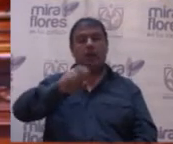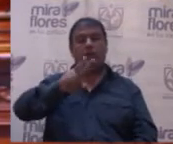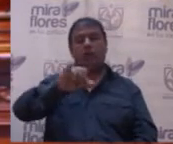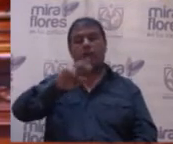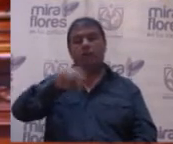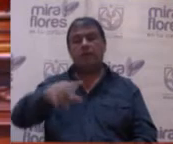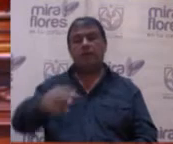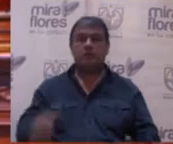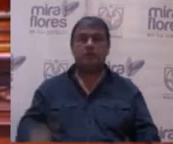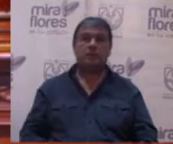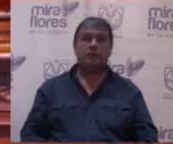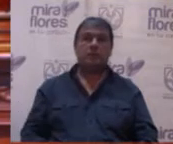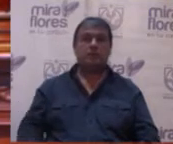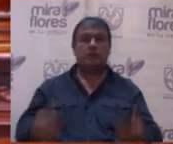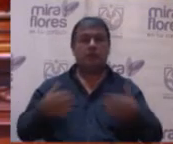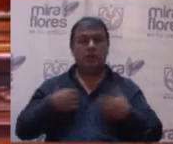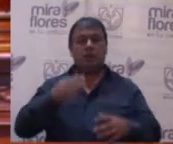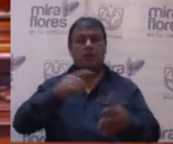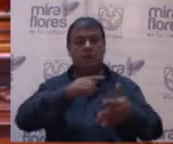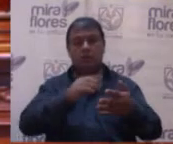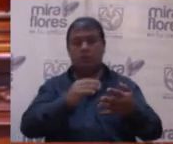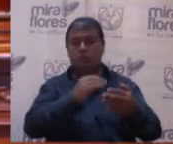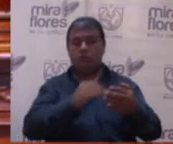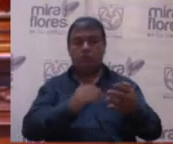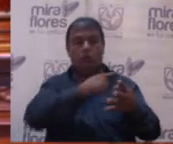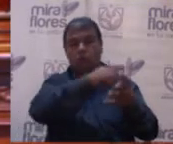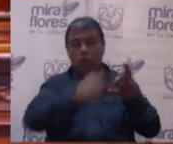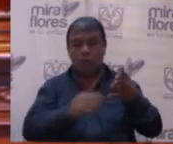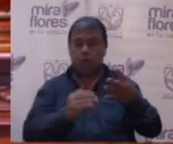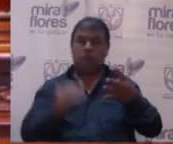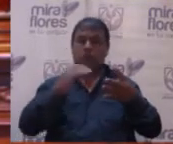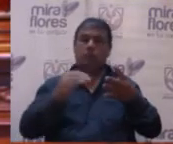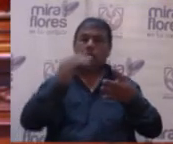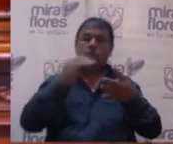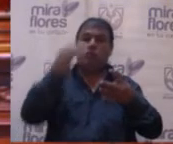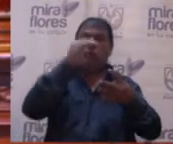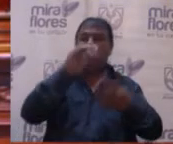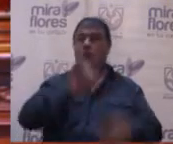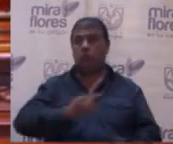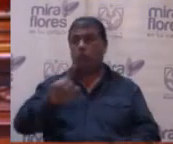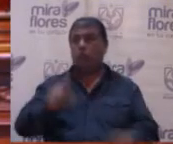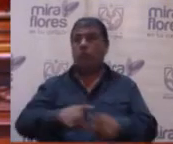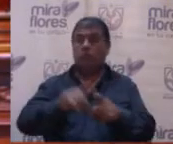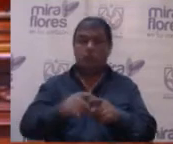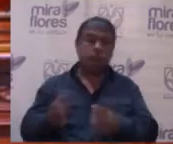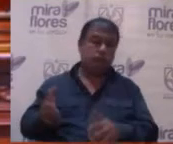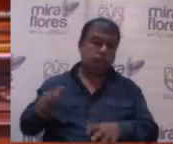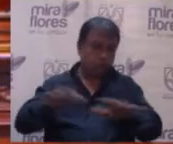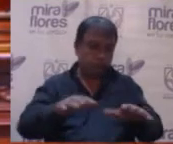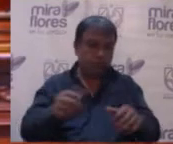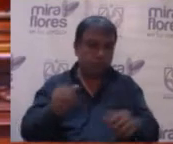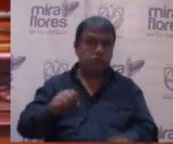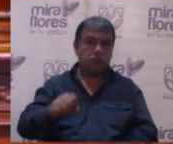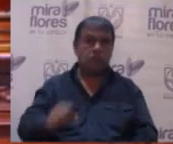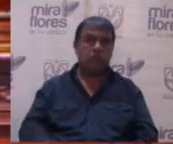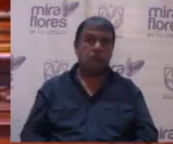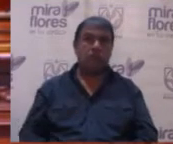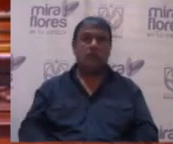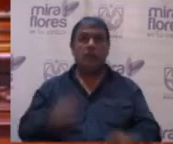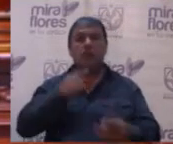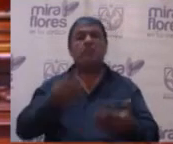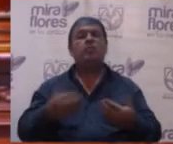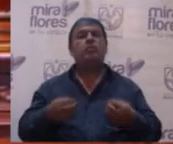que tiene 4 pisos que son utilizables y son muy demandados también. Y